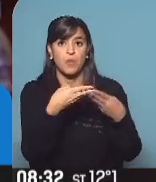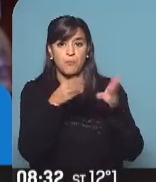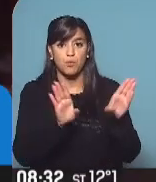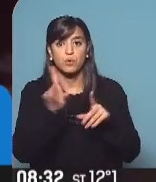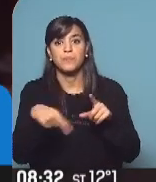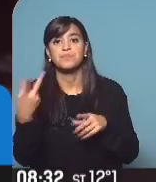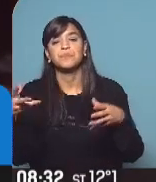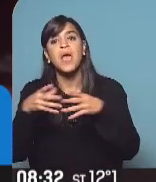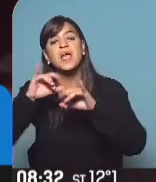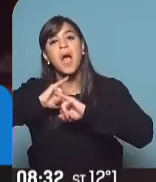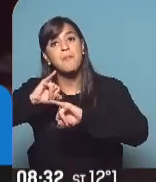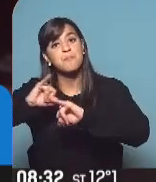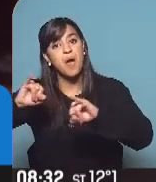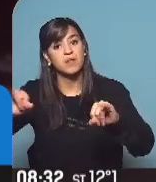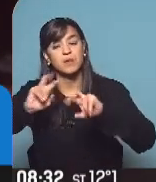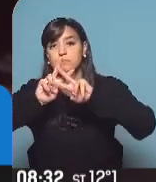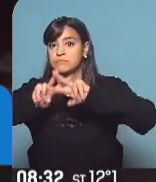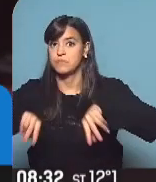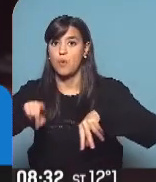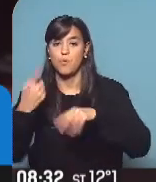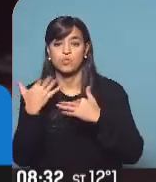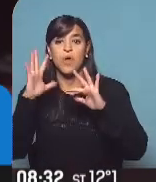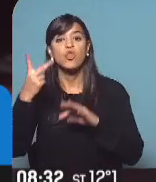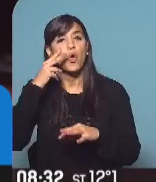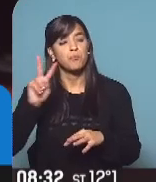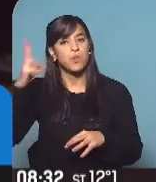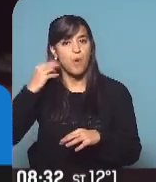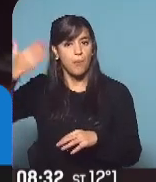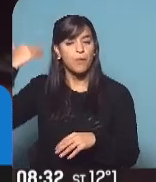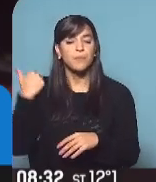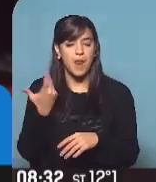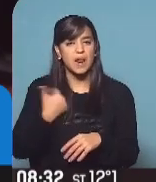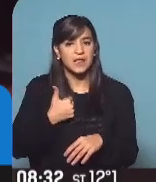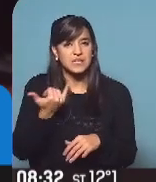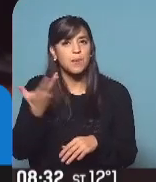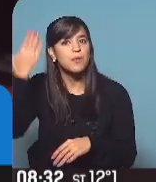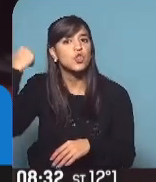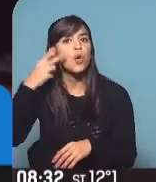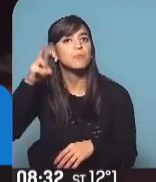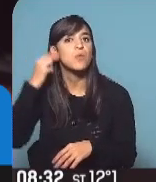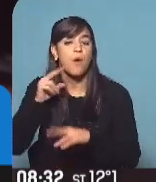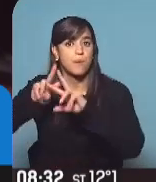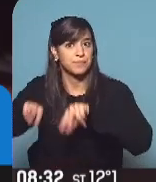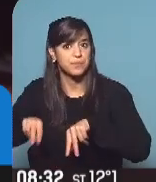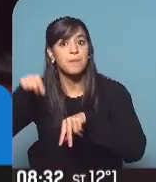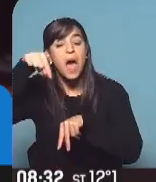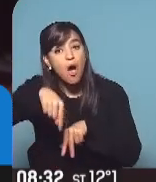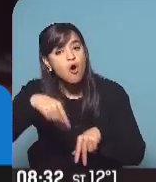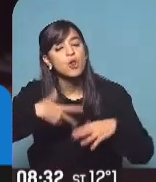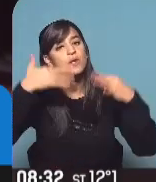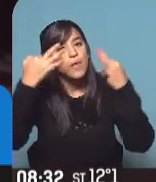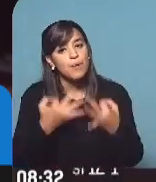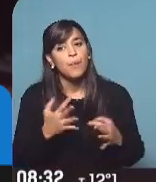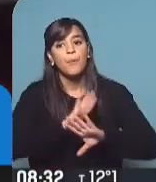campaña se había vedado esa posibilidad en el 2009 existió también durante mucho tiempo en la argentina ahora lo que hicimos es para sincerar y